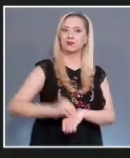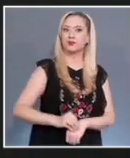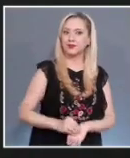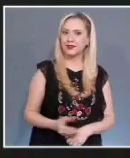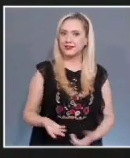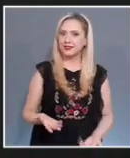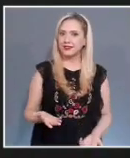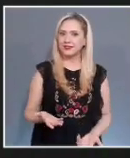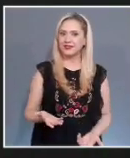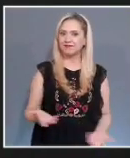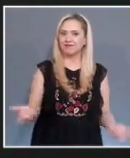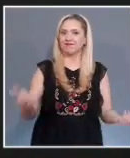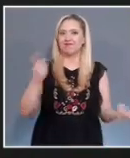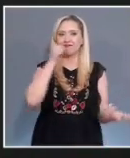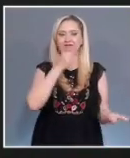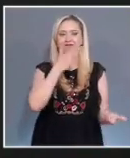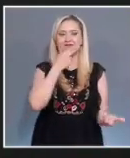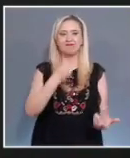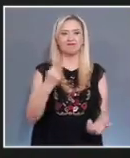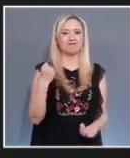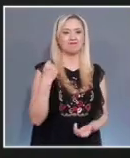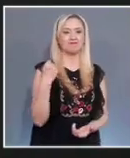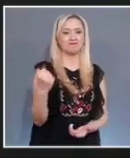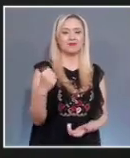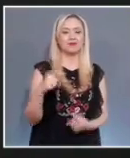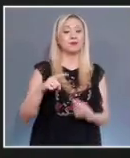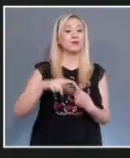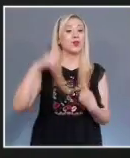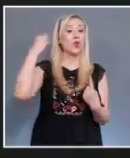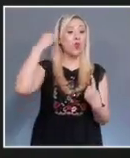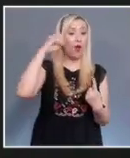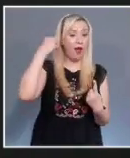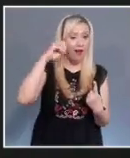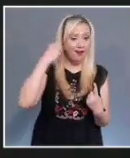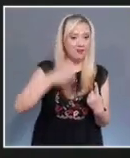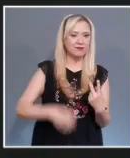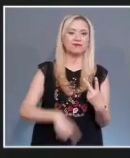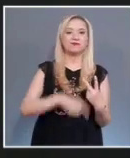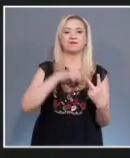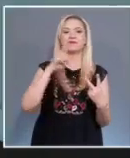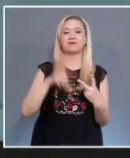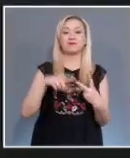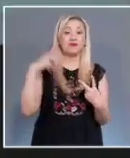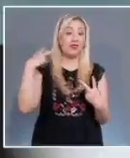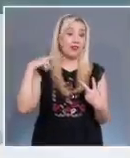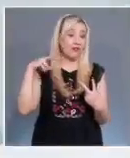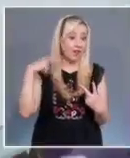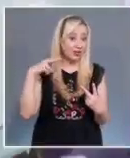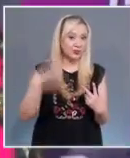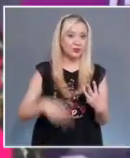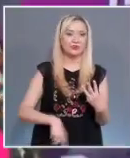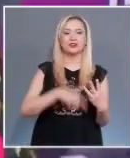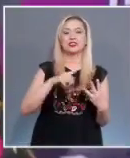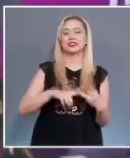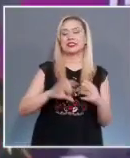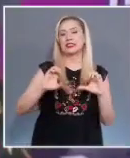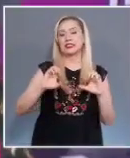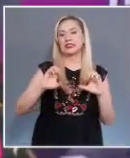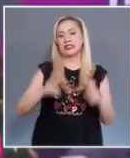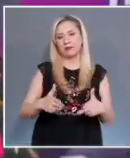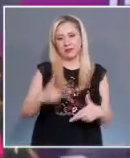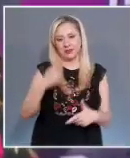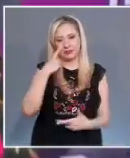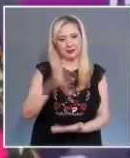en violencia es Oaxaca, lamentablemente seguido por Veracruz y luego Chiapas. El campo